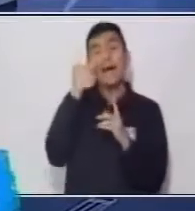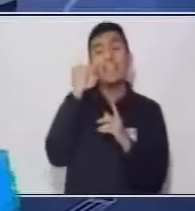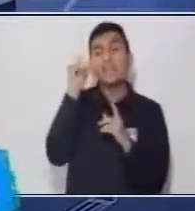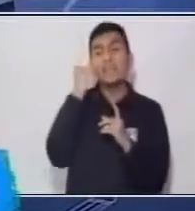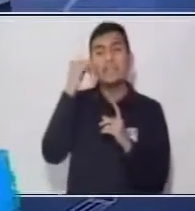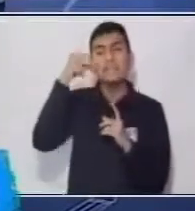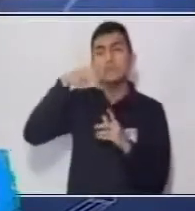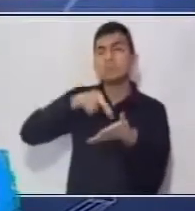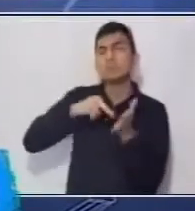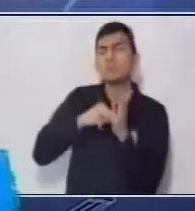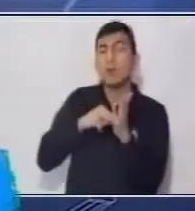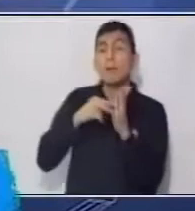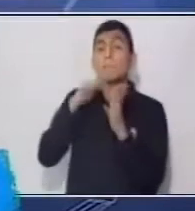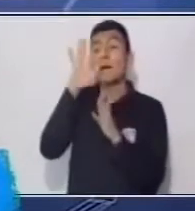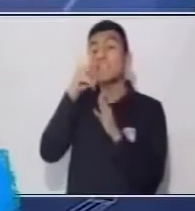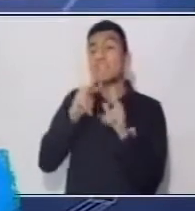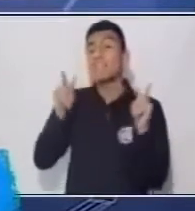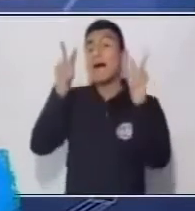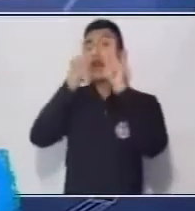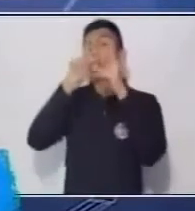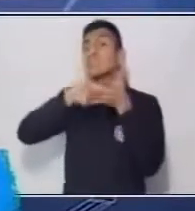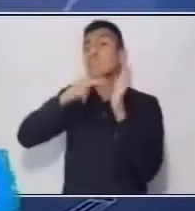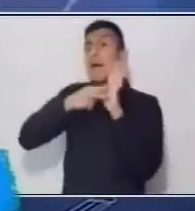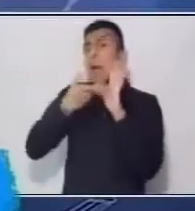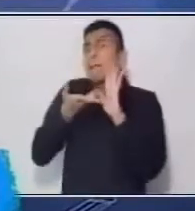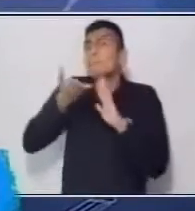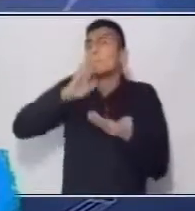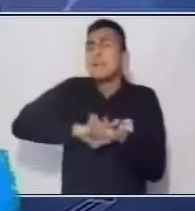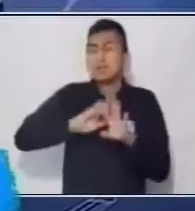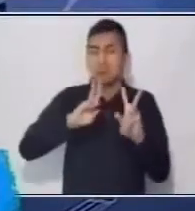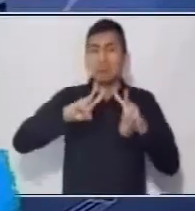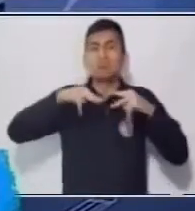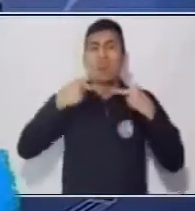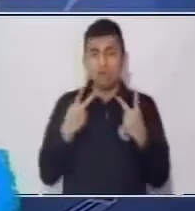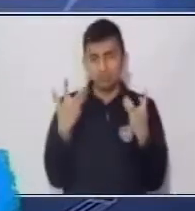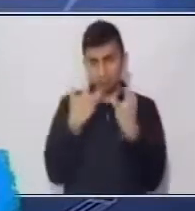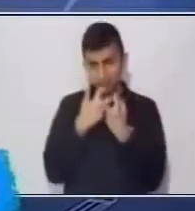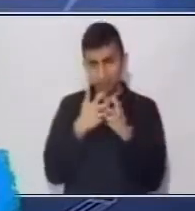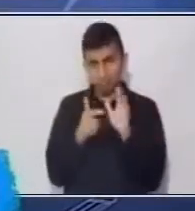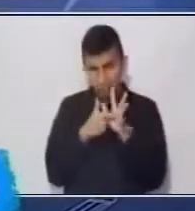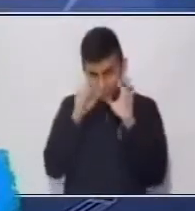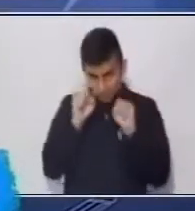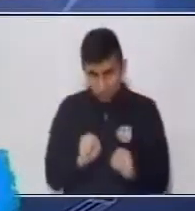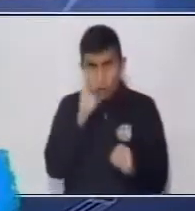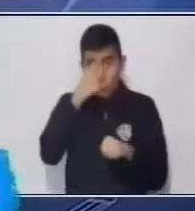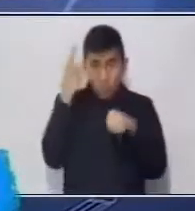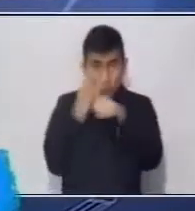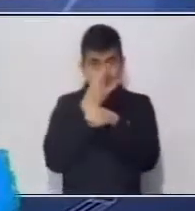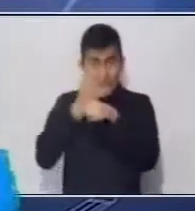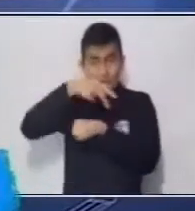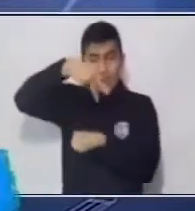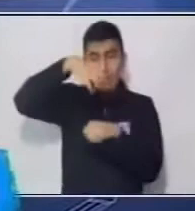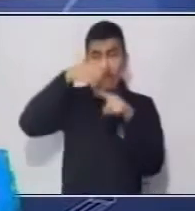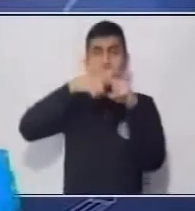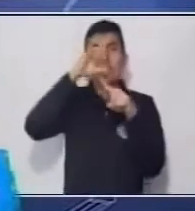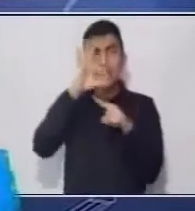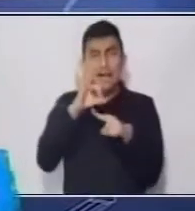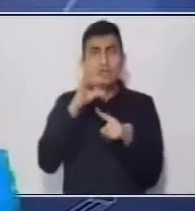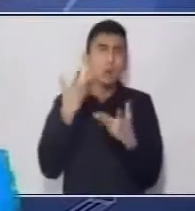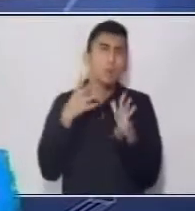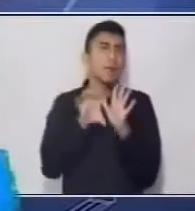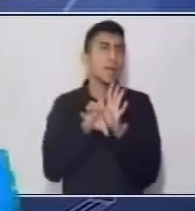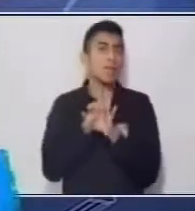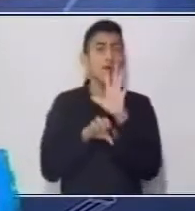aumenta el valor, que suma significado a la oración. Y podemos utilizar los nexos y, el